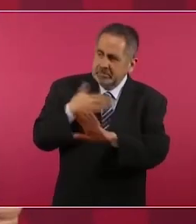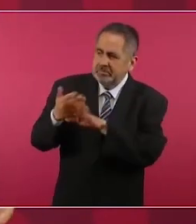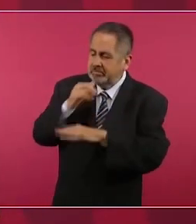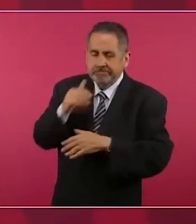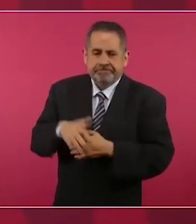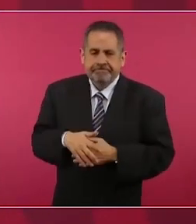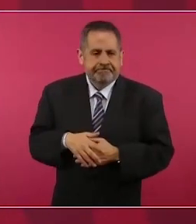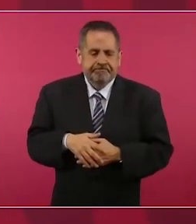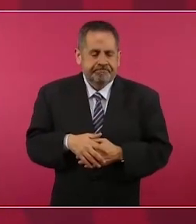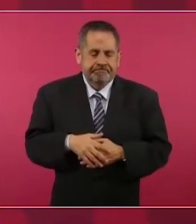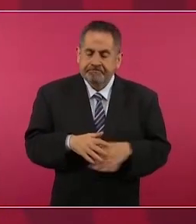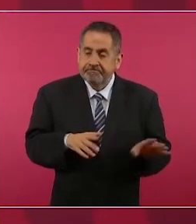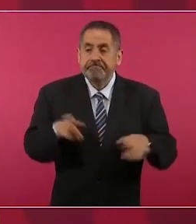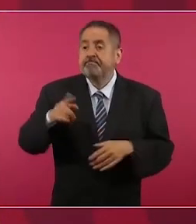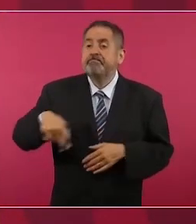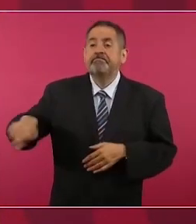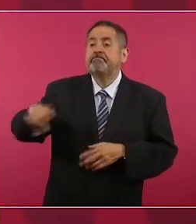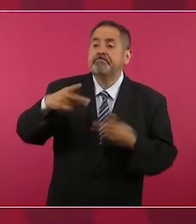mucho a la gente.